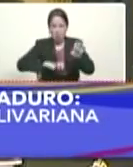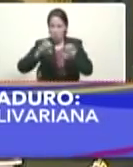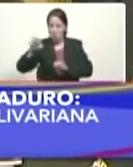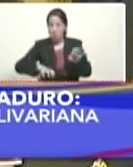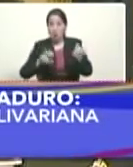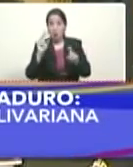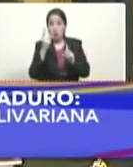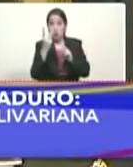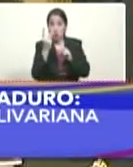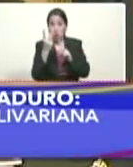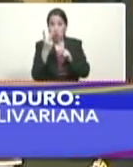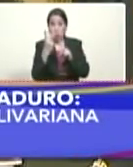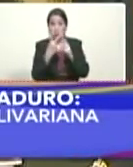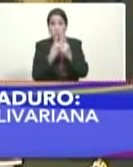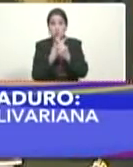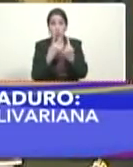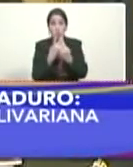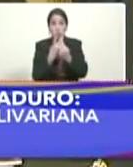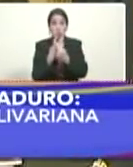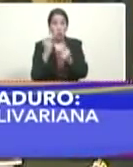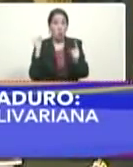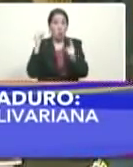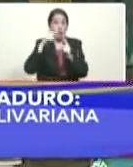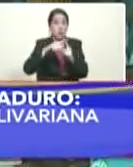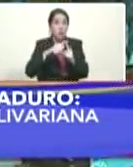objetivos principales